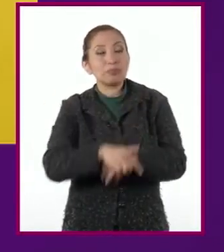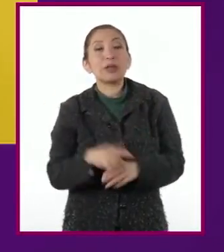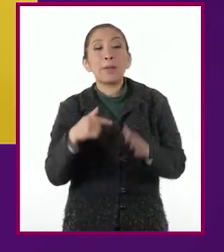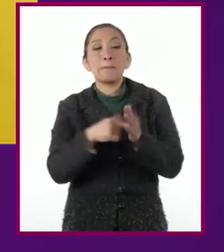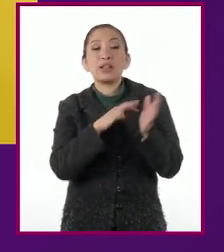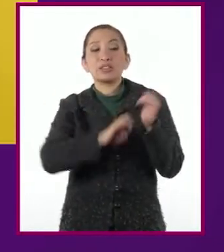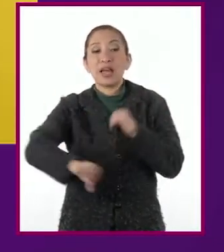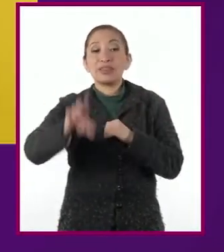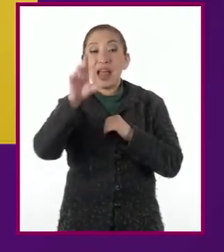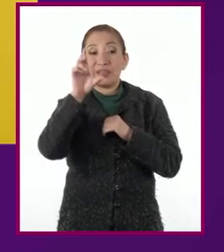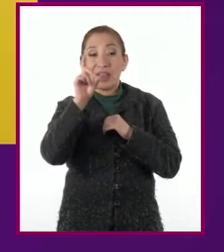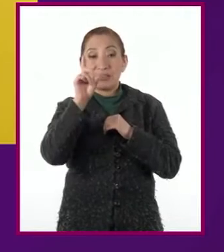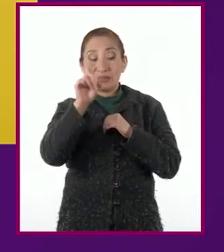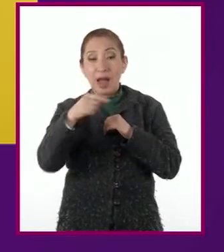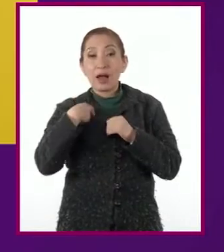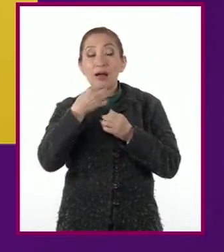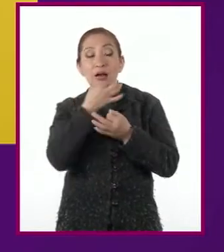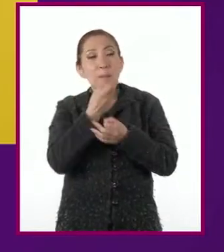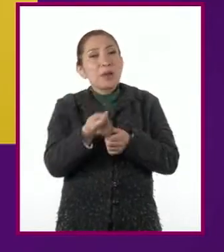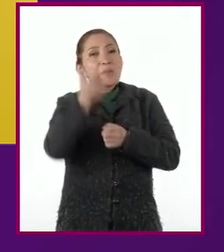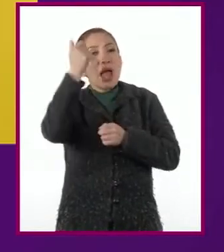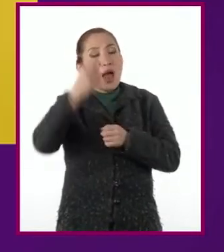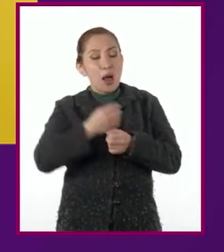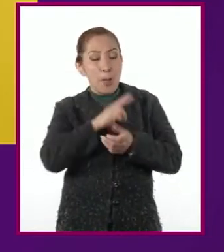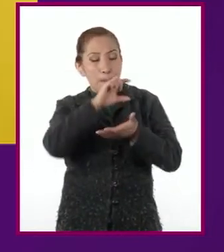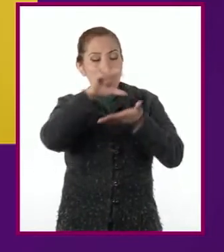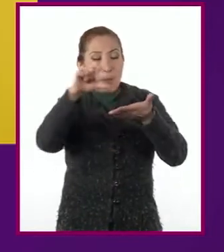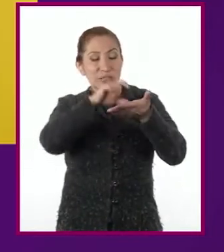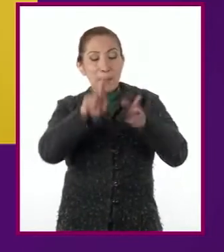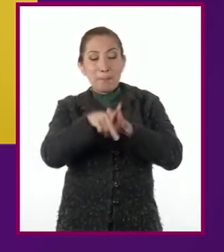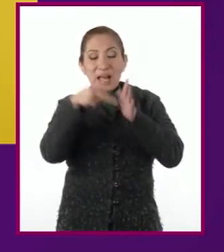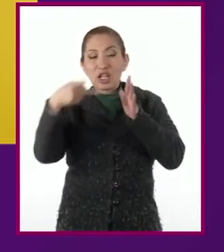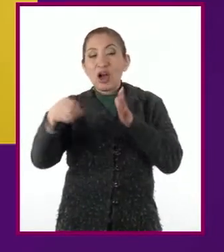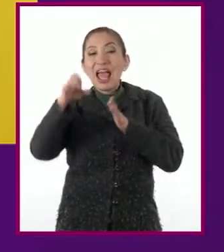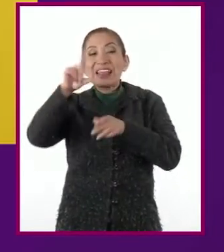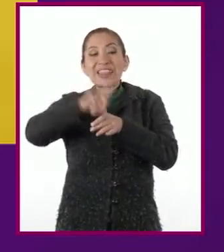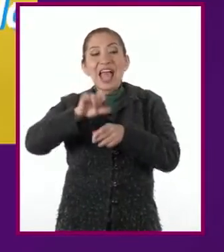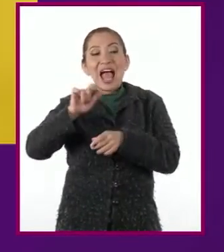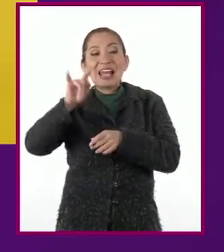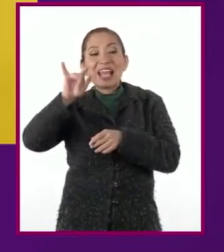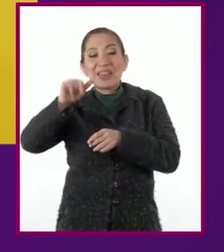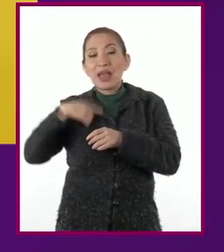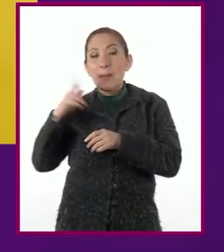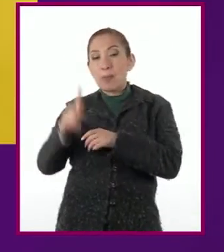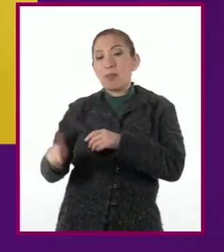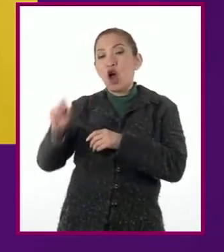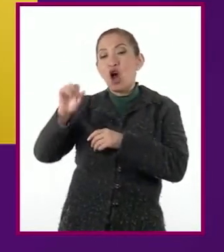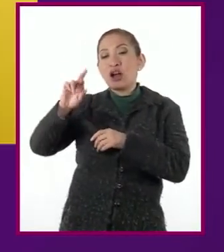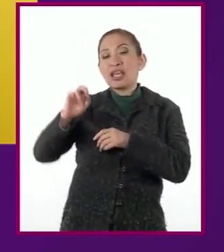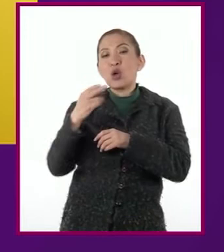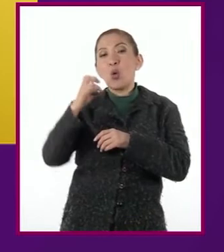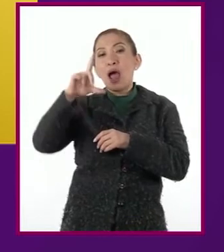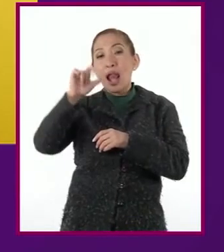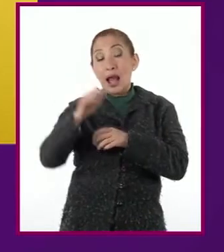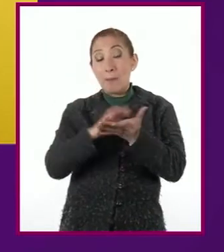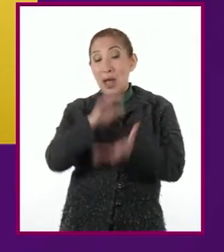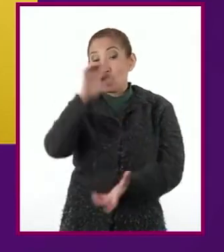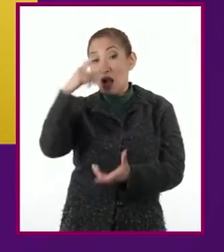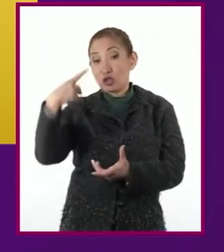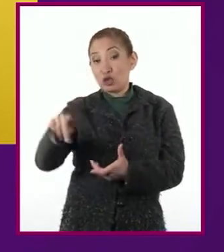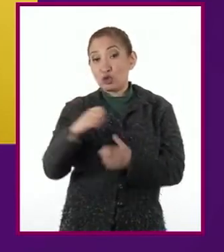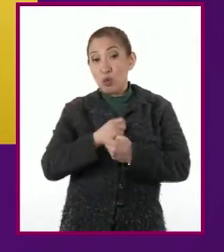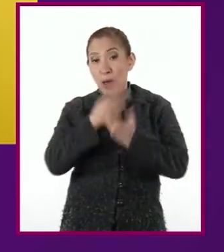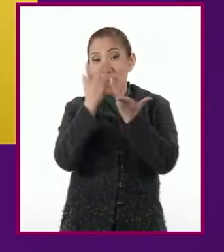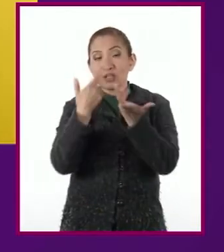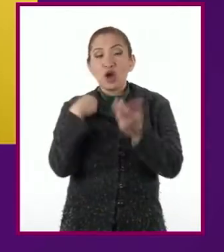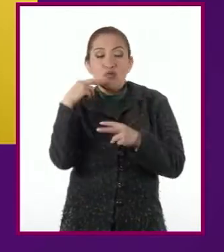En 1930 publicó sus primeros versos en el periódico El Día de Alicante y en El Pueblo de Orihuela. La mayoría de sus poemas